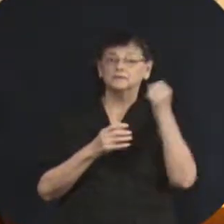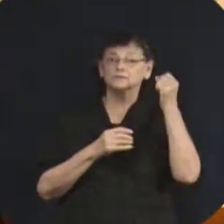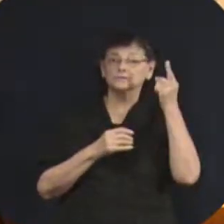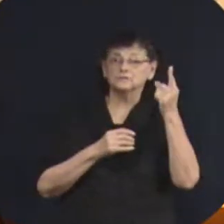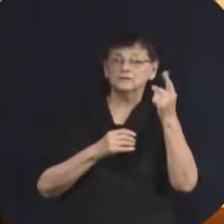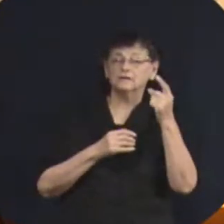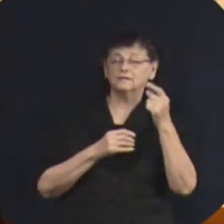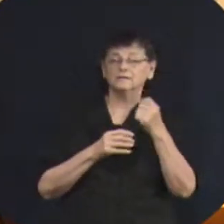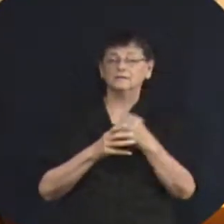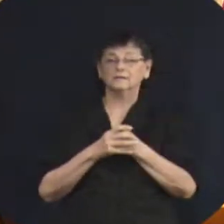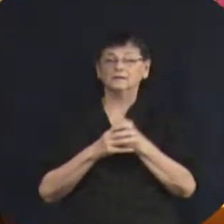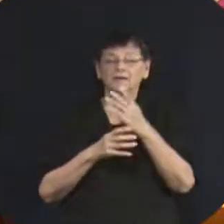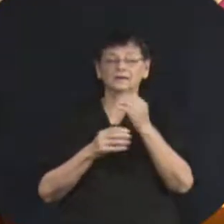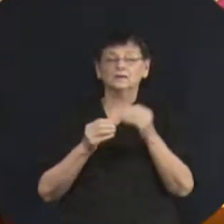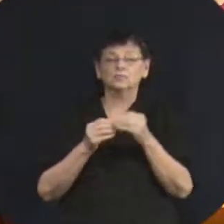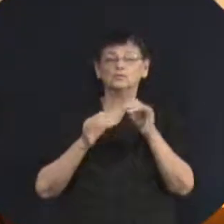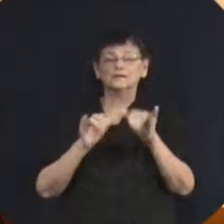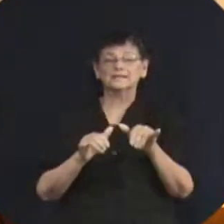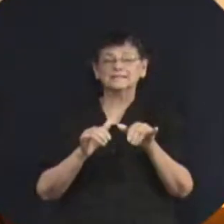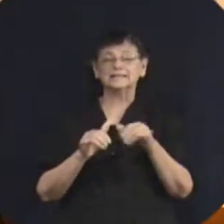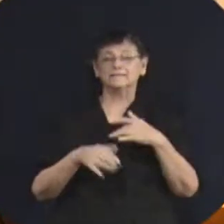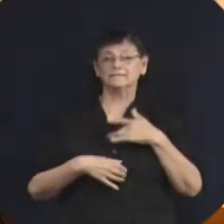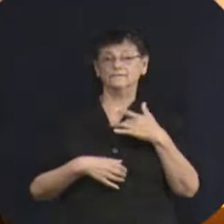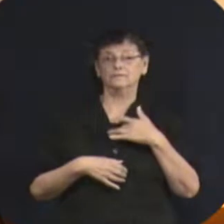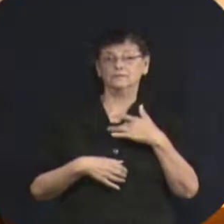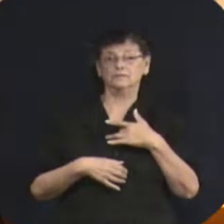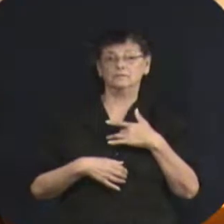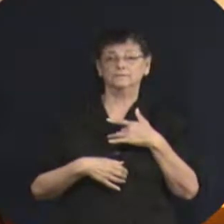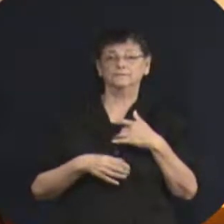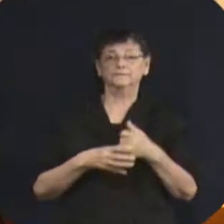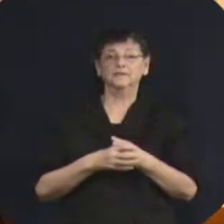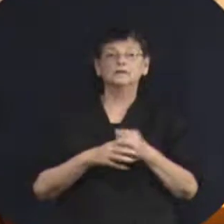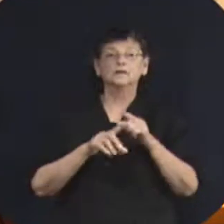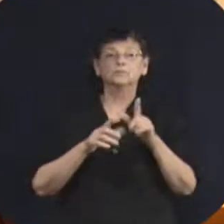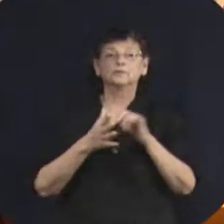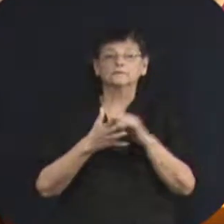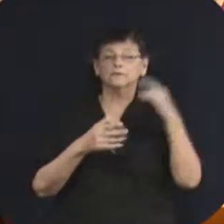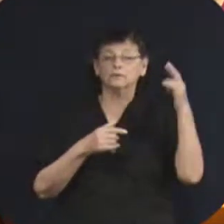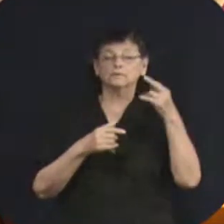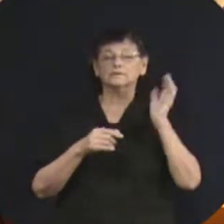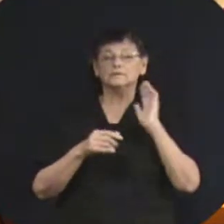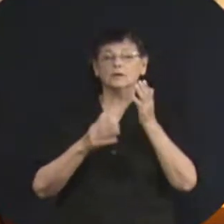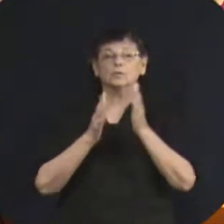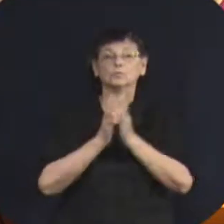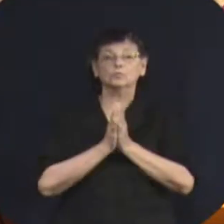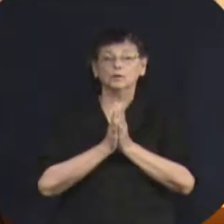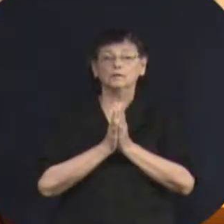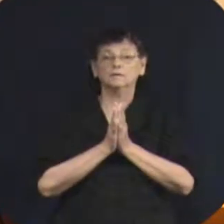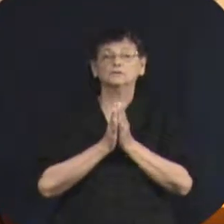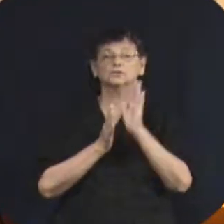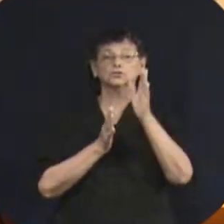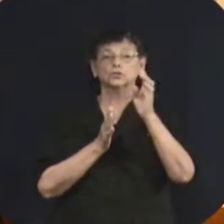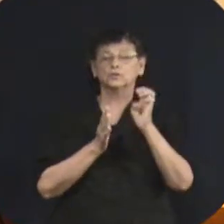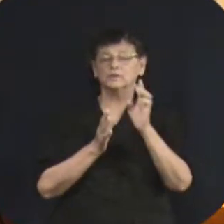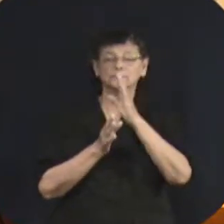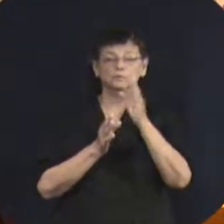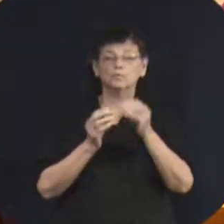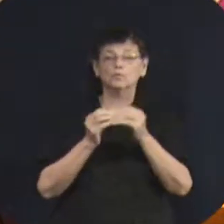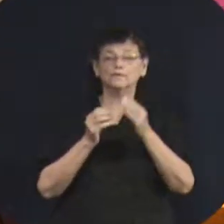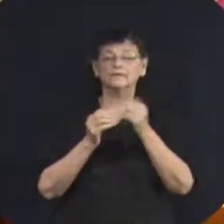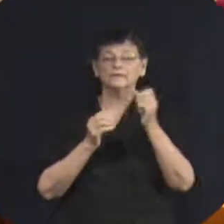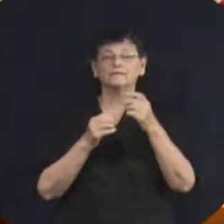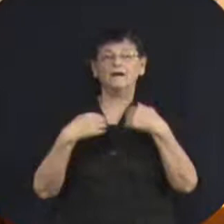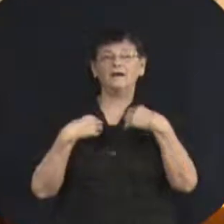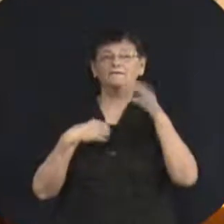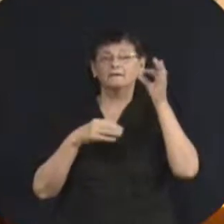entender, de comprender y más todavía de sentir, pero por eso nuestra oración debe ser hoy más que nunca: Señor, tengo